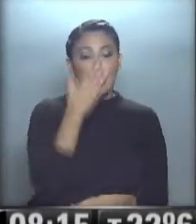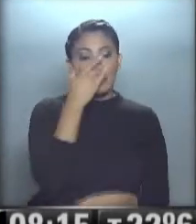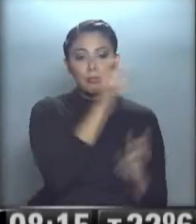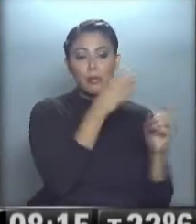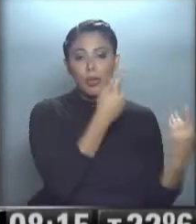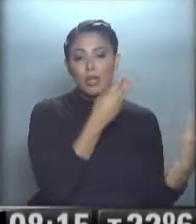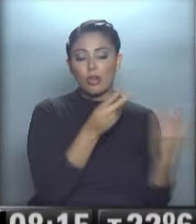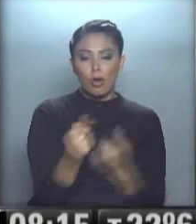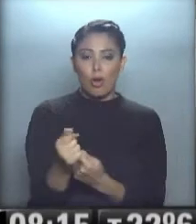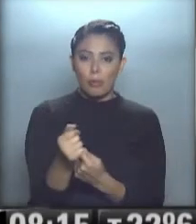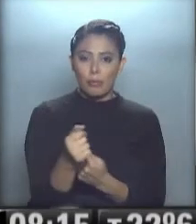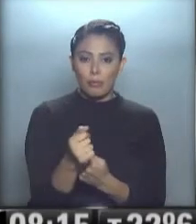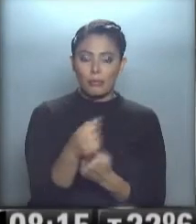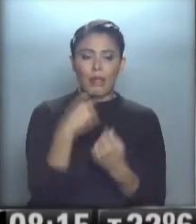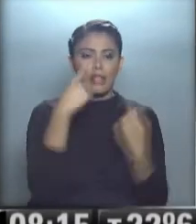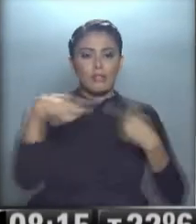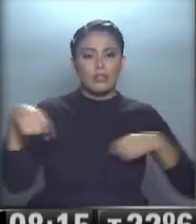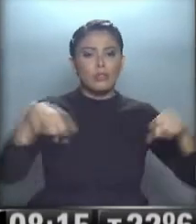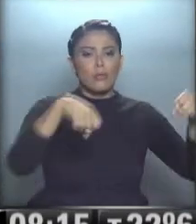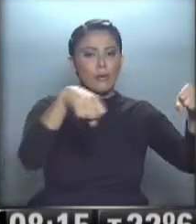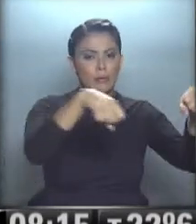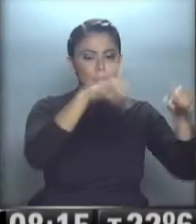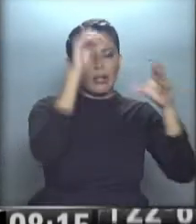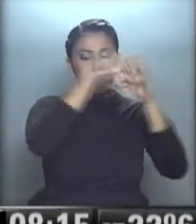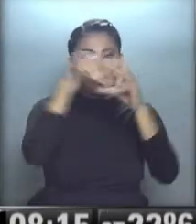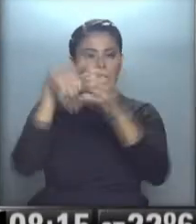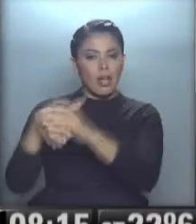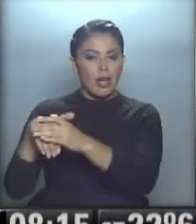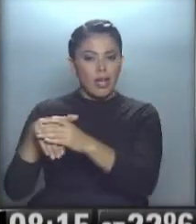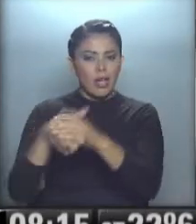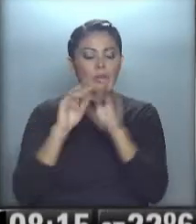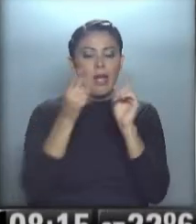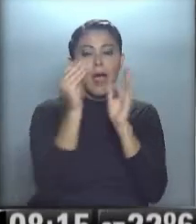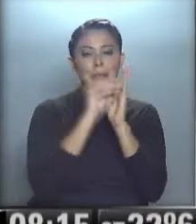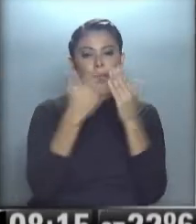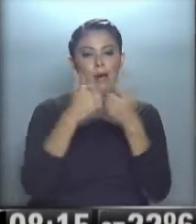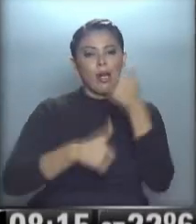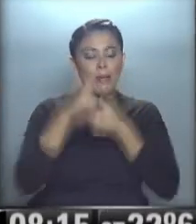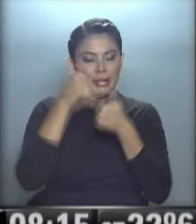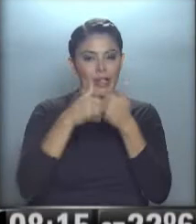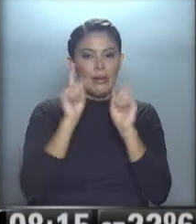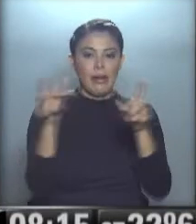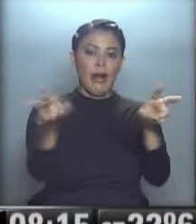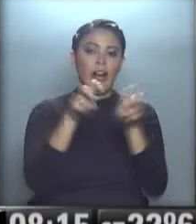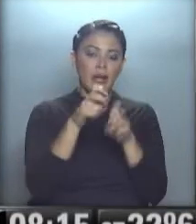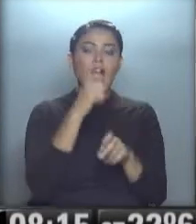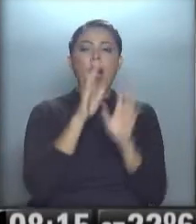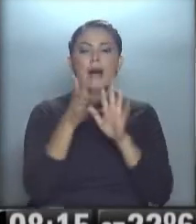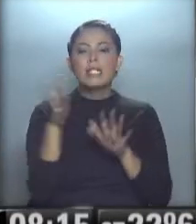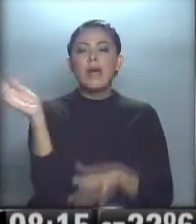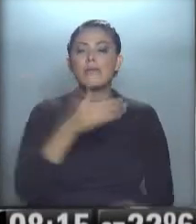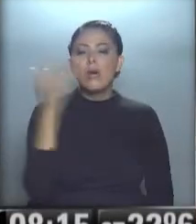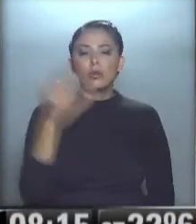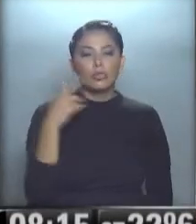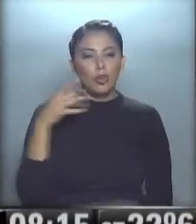consumidor en la góndola de supermercados con el procesamiento correspondiente, pero a precios competitivos. Muchas veces el productor se queja porque no